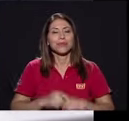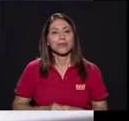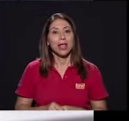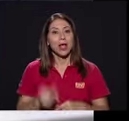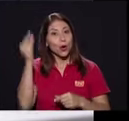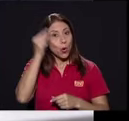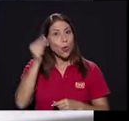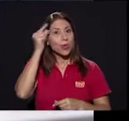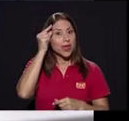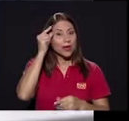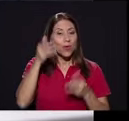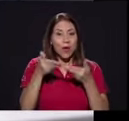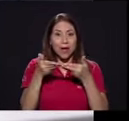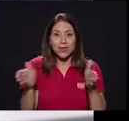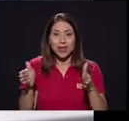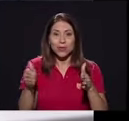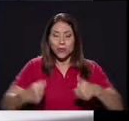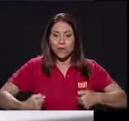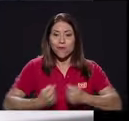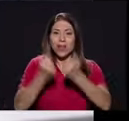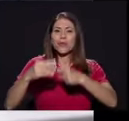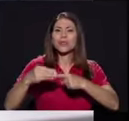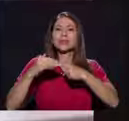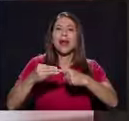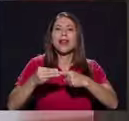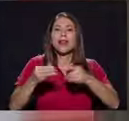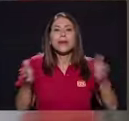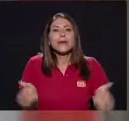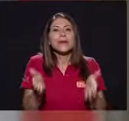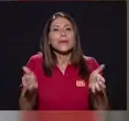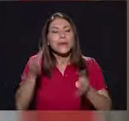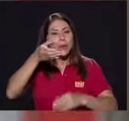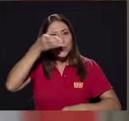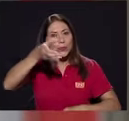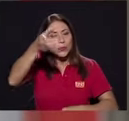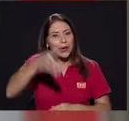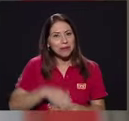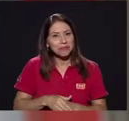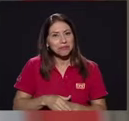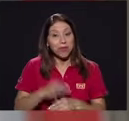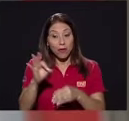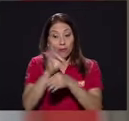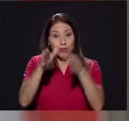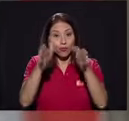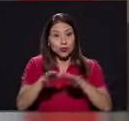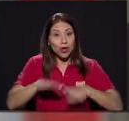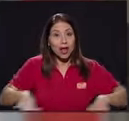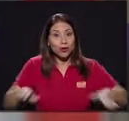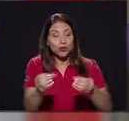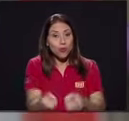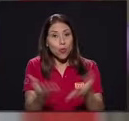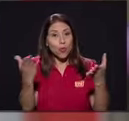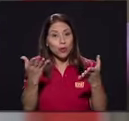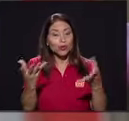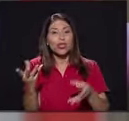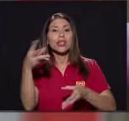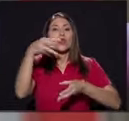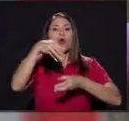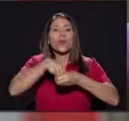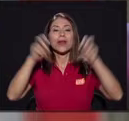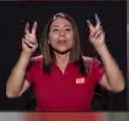principal del gobierno y del Estado abierto es generar cultura. ¿Cómo hacemos que los funcionarios públicos incorporen en su diario vivir el tema